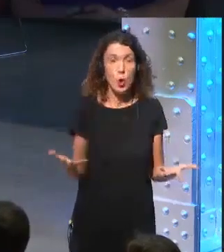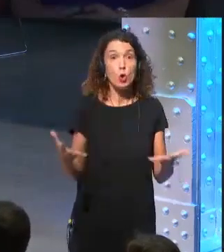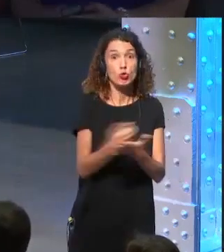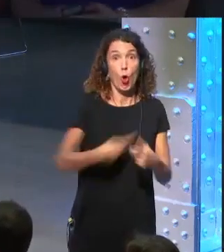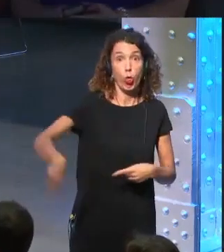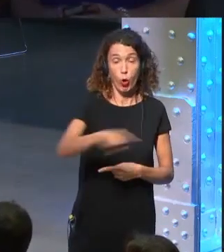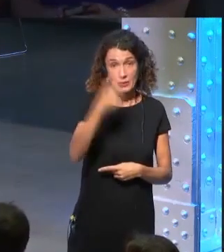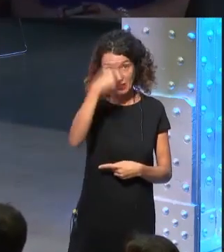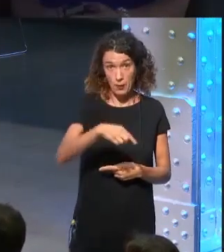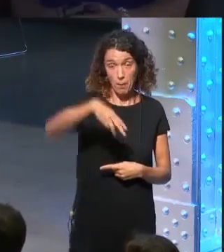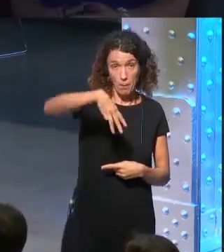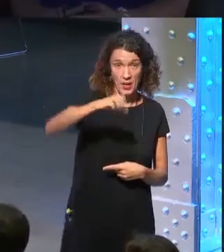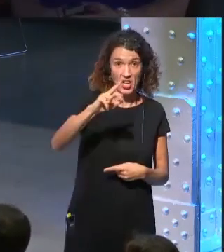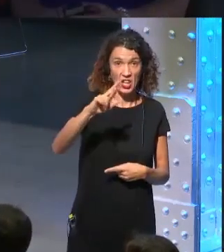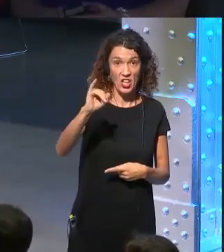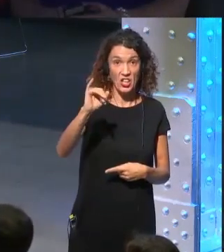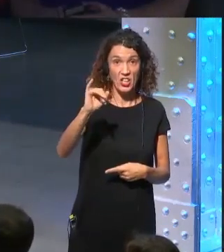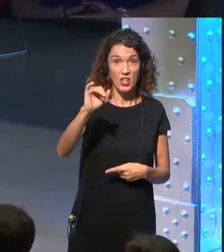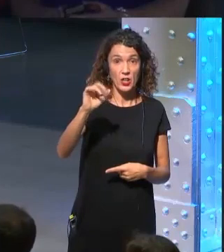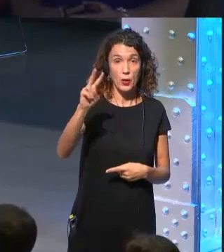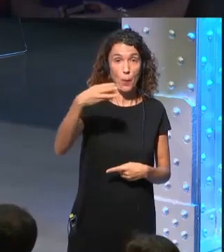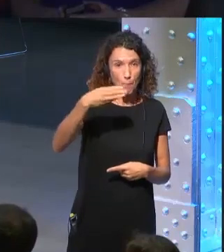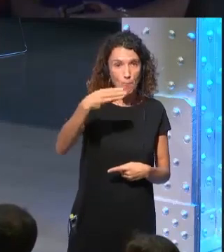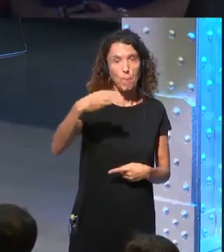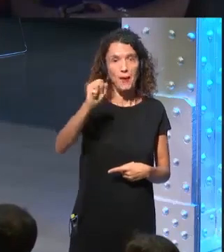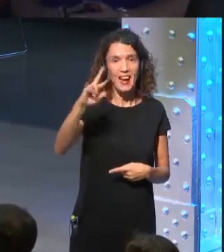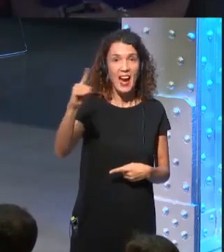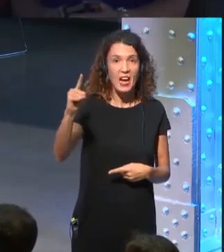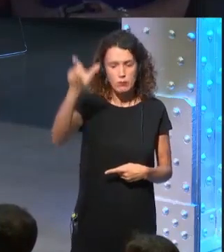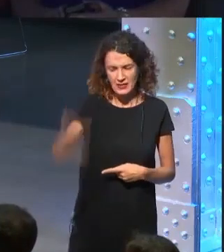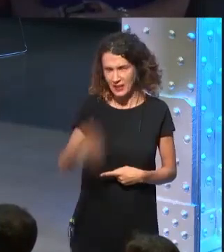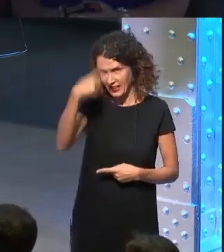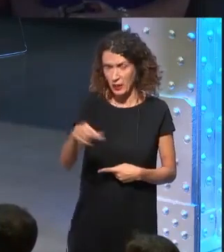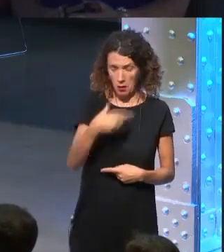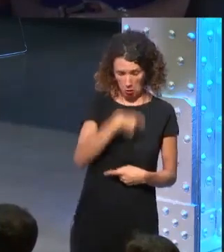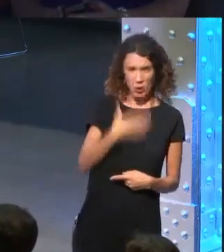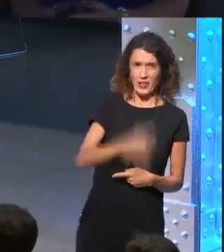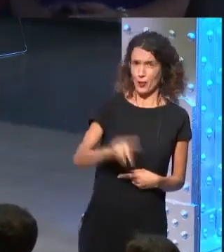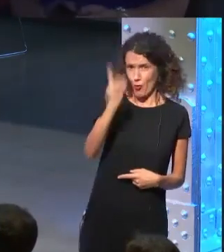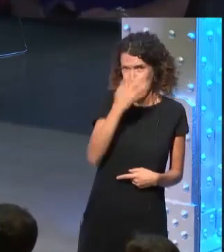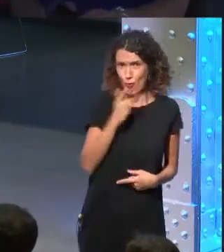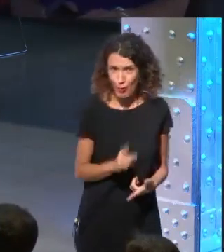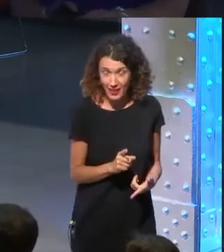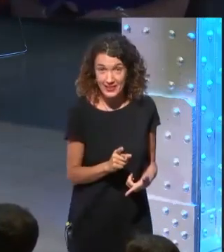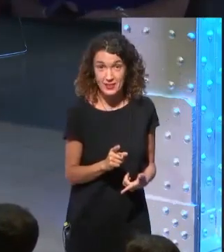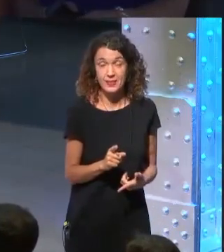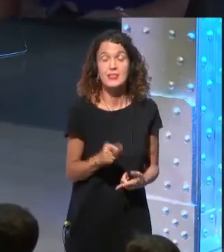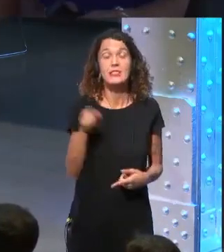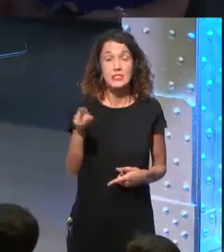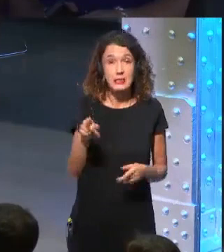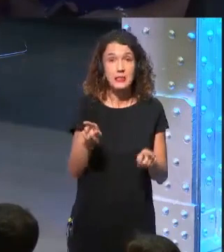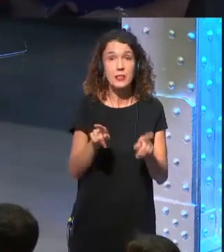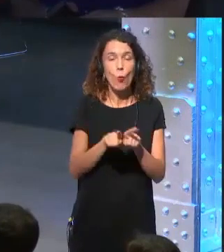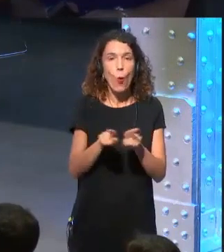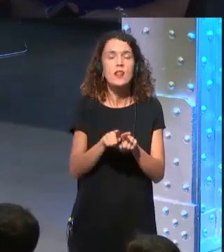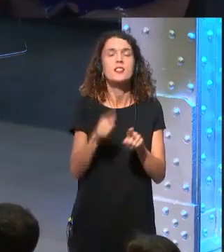Todos ustedes saben quién es Mary Beard y prácticamente todos ignoran quién soy yo. De manera que, para evacuar su duda,